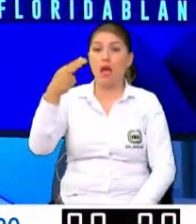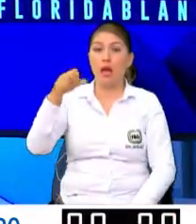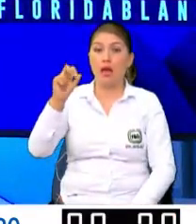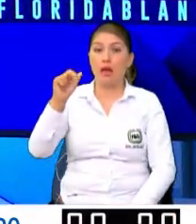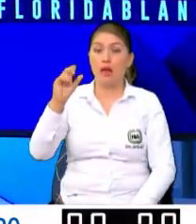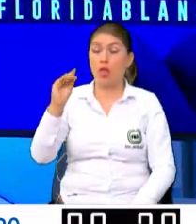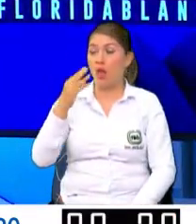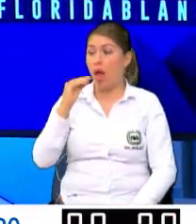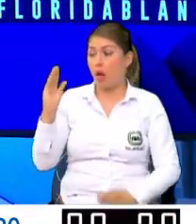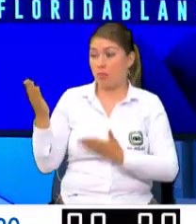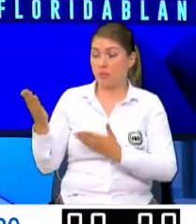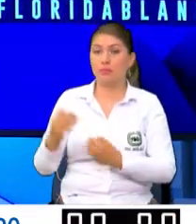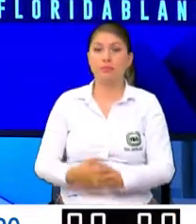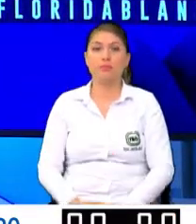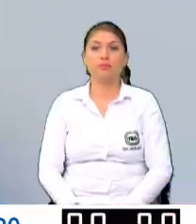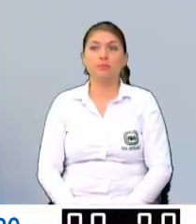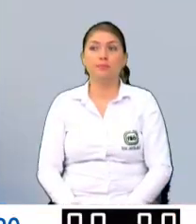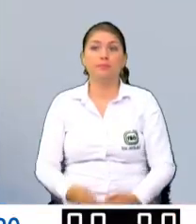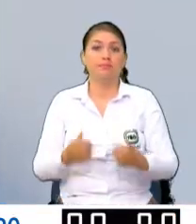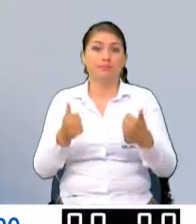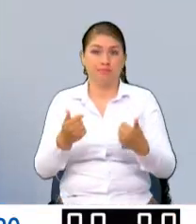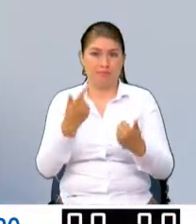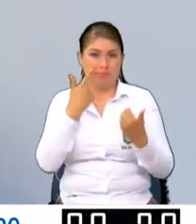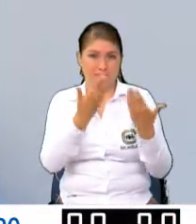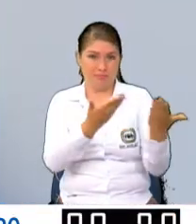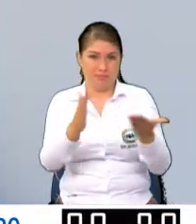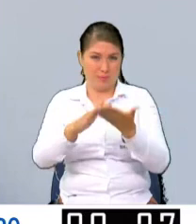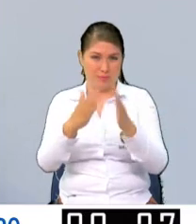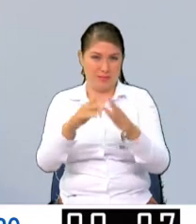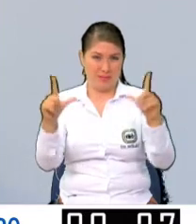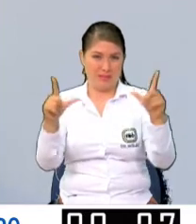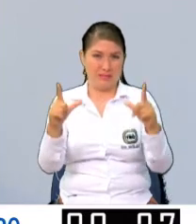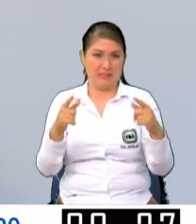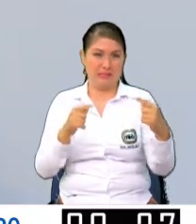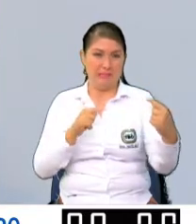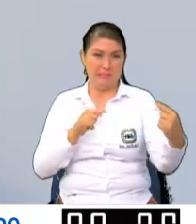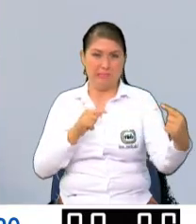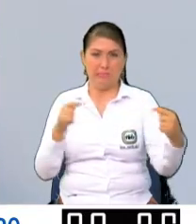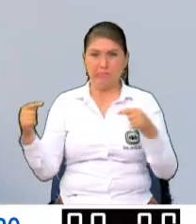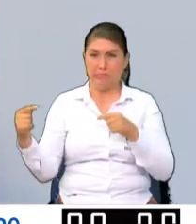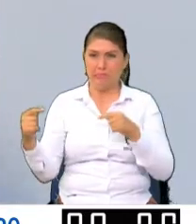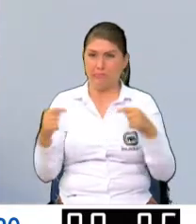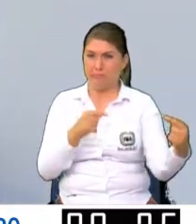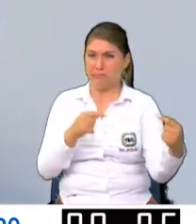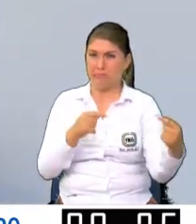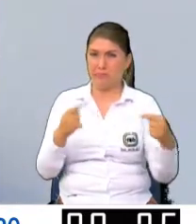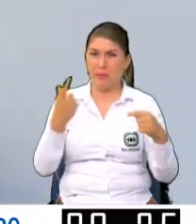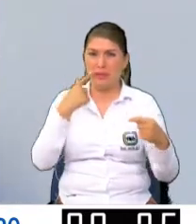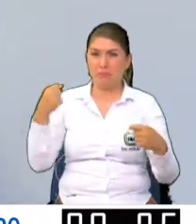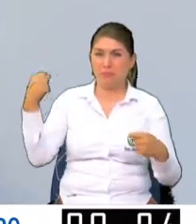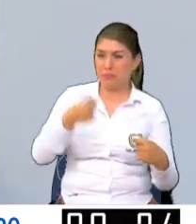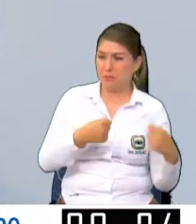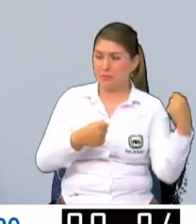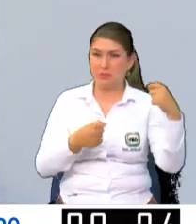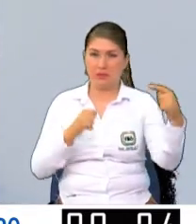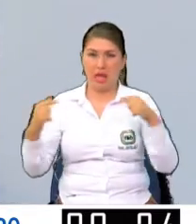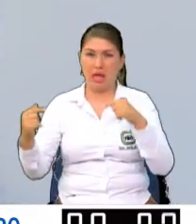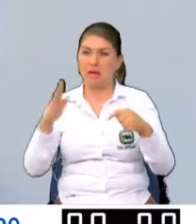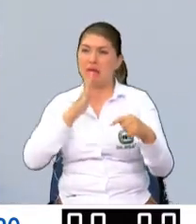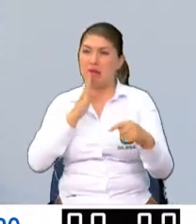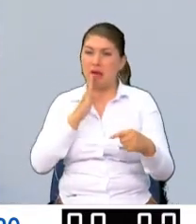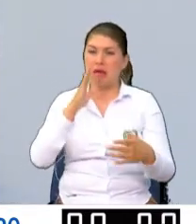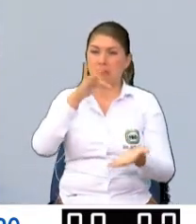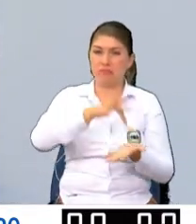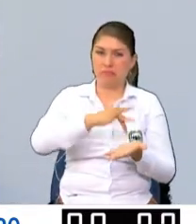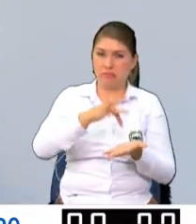la palabra bueno ya la comunidad se estará dando cuenta que aquí hay un ring sad y hay un ring donde se disputan quienes estuvieron